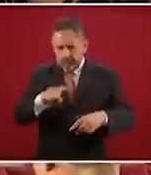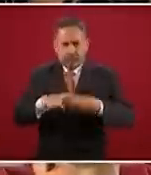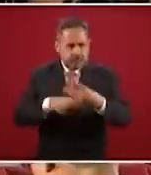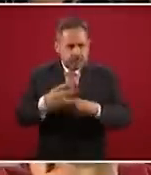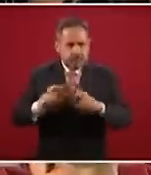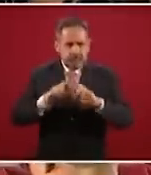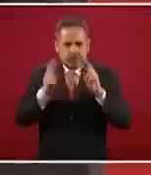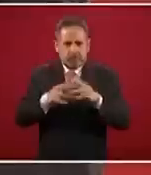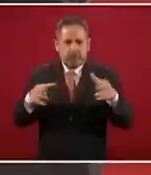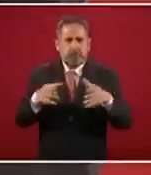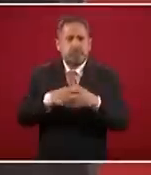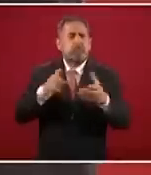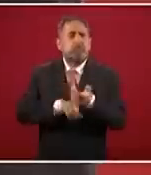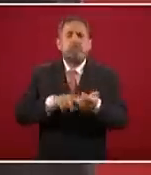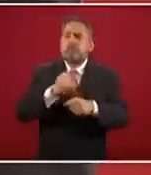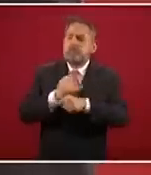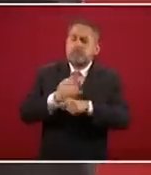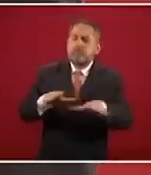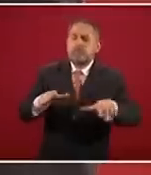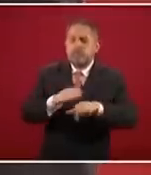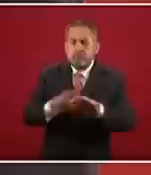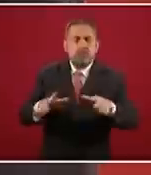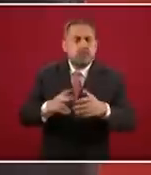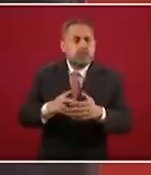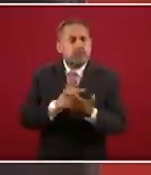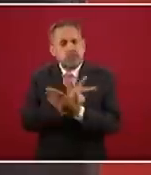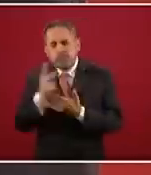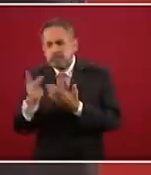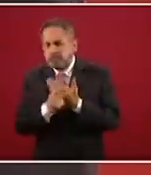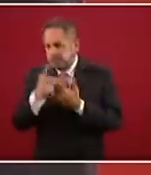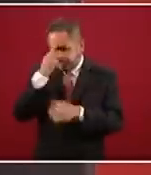para informar sobre los programas de bienestar.